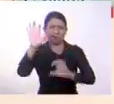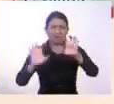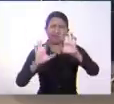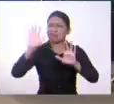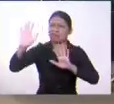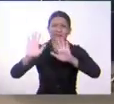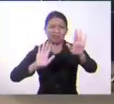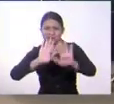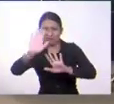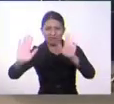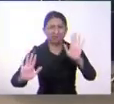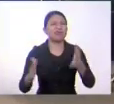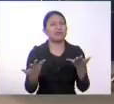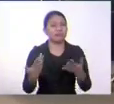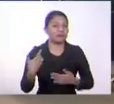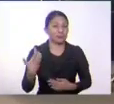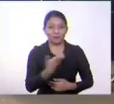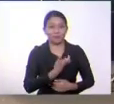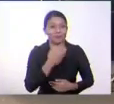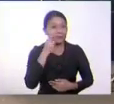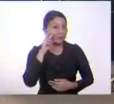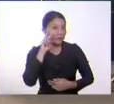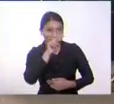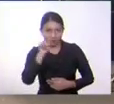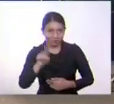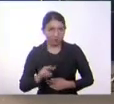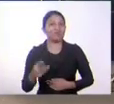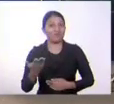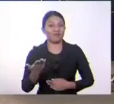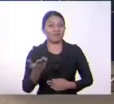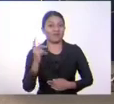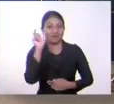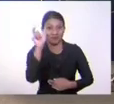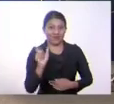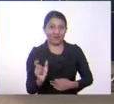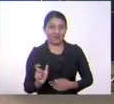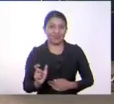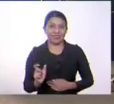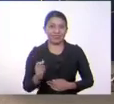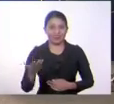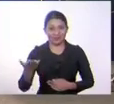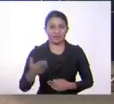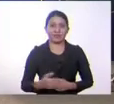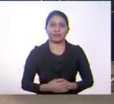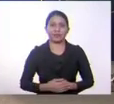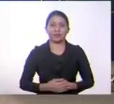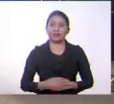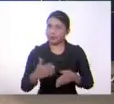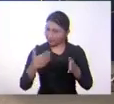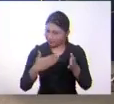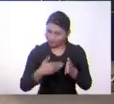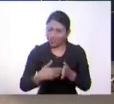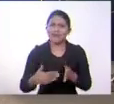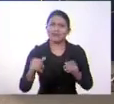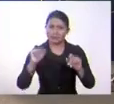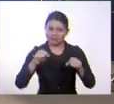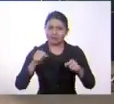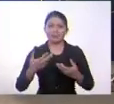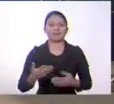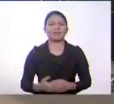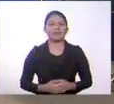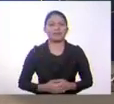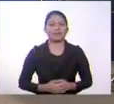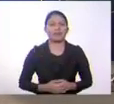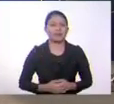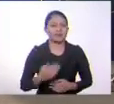Les invito a que juntos vayamos dándole un poco de forma gracias a las indicaciones de Zulma. Claro que sí, Marcela. A ver,